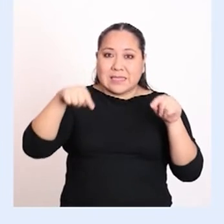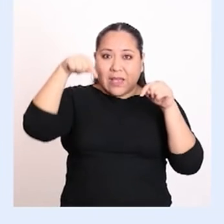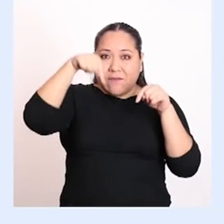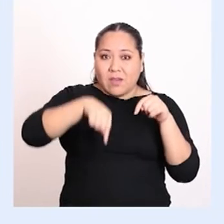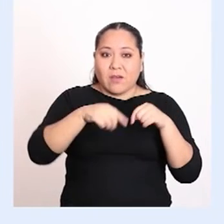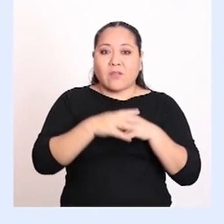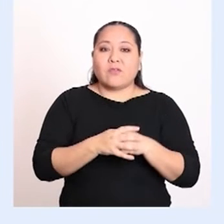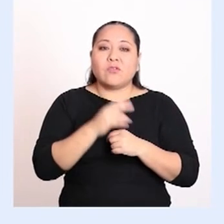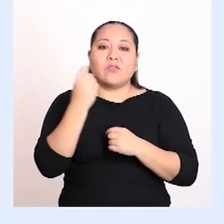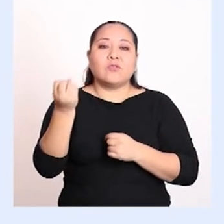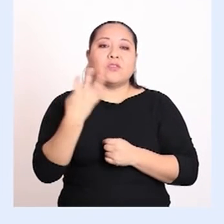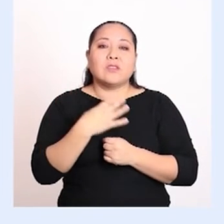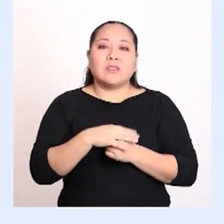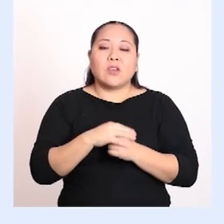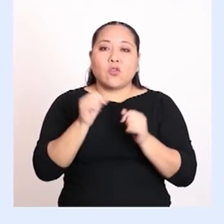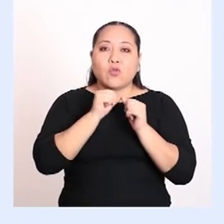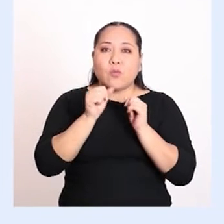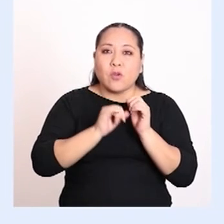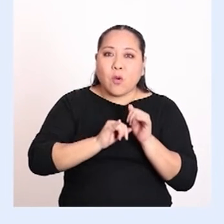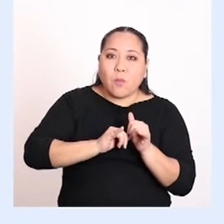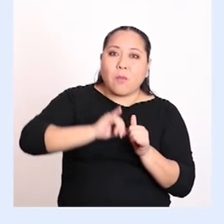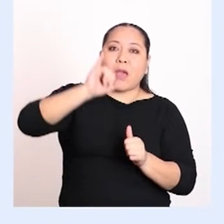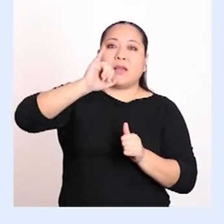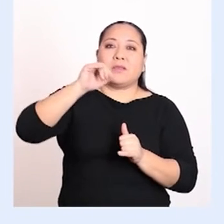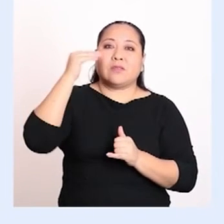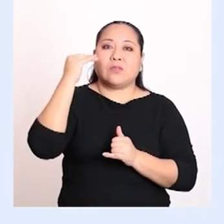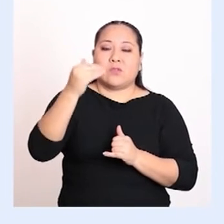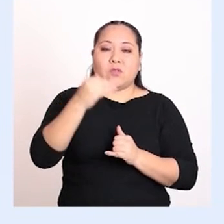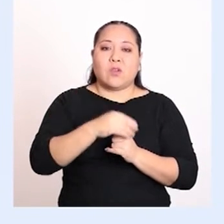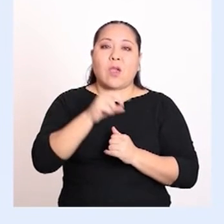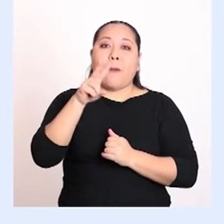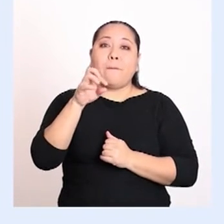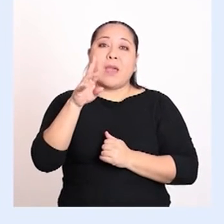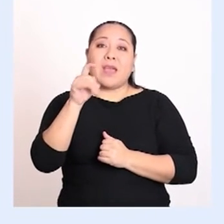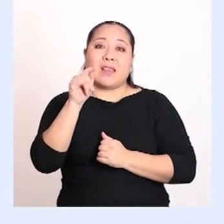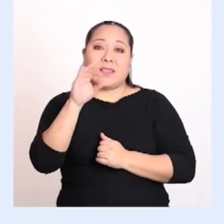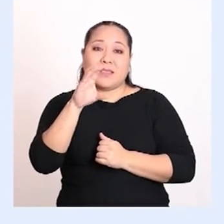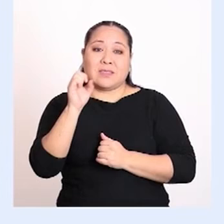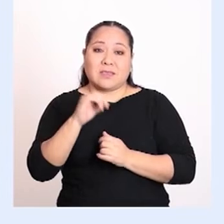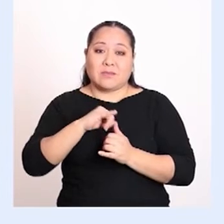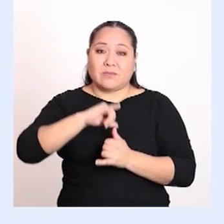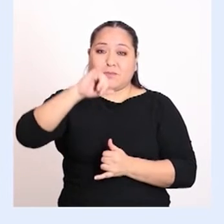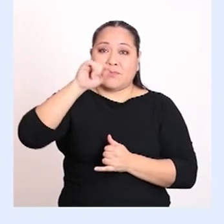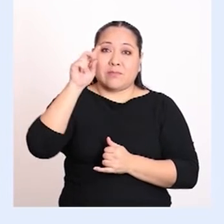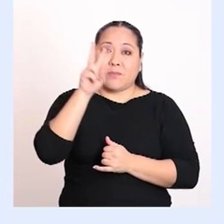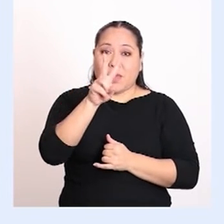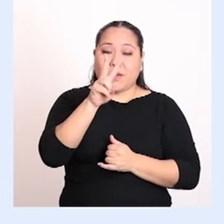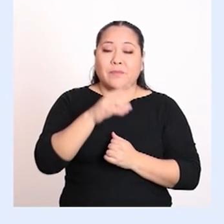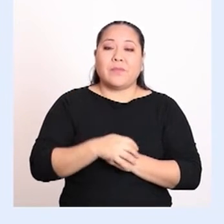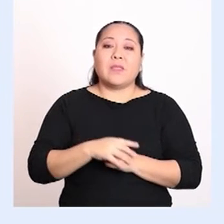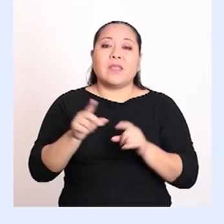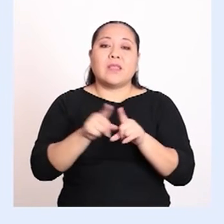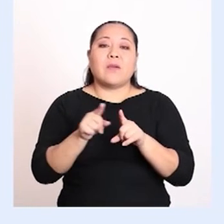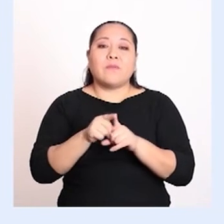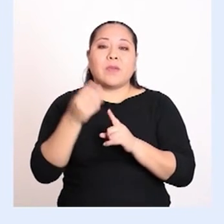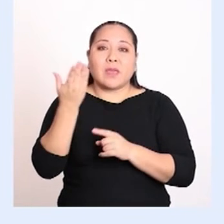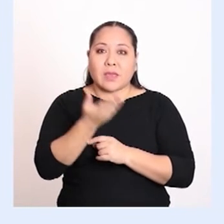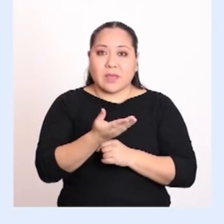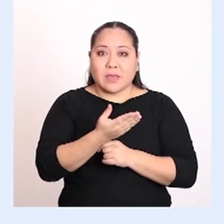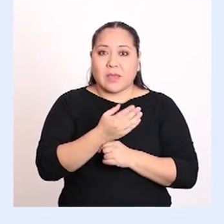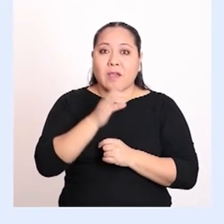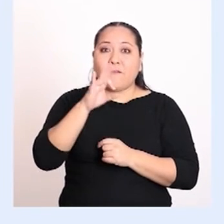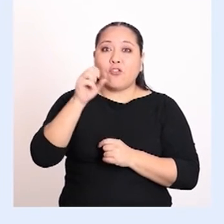indica que hay un valor máximo, que corresponde al vértice. Además, la función alcanza su